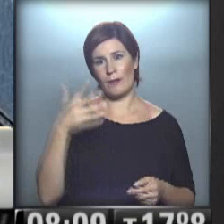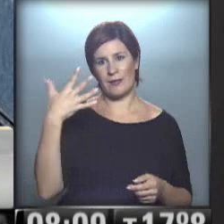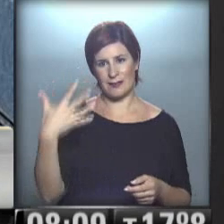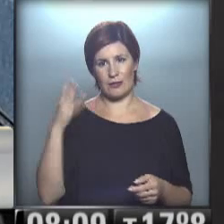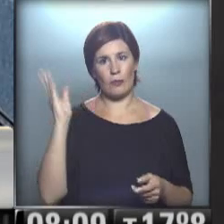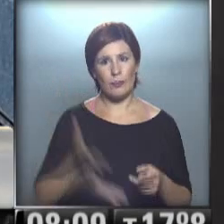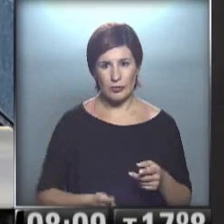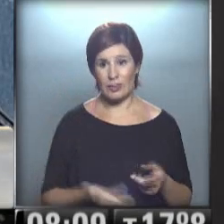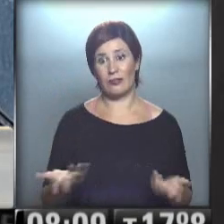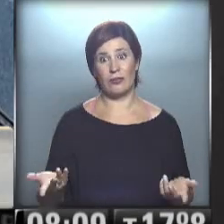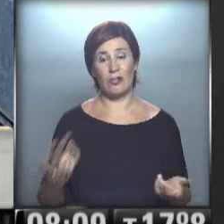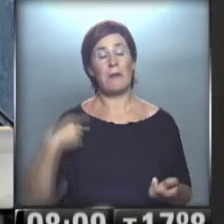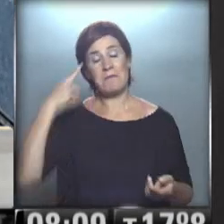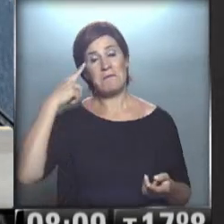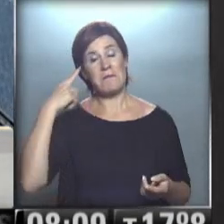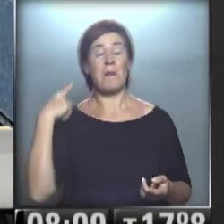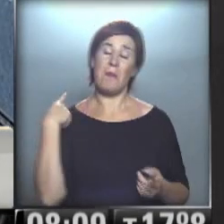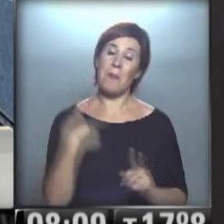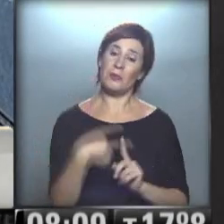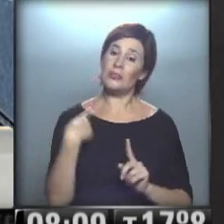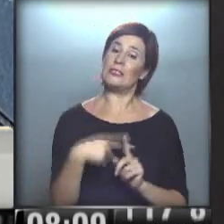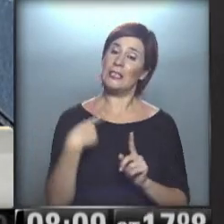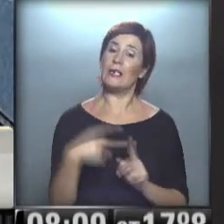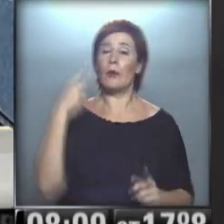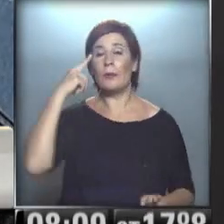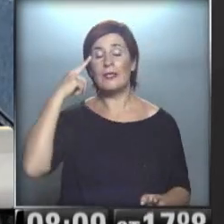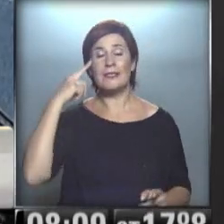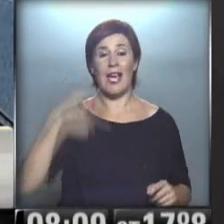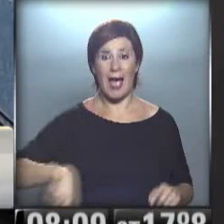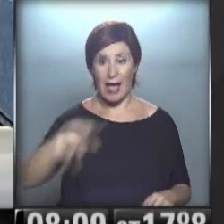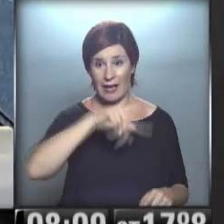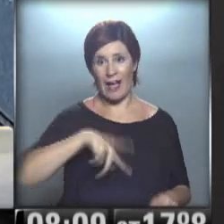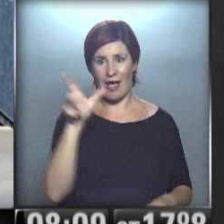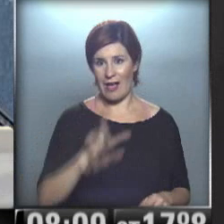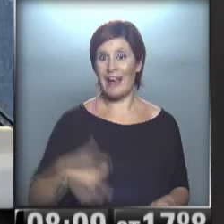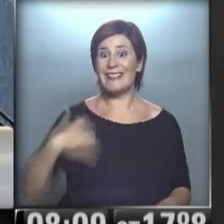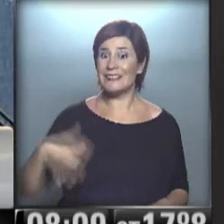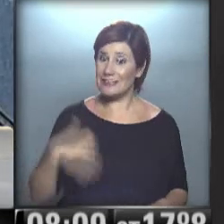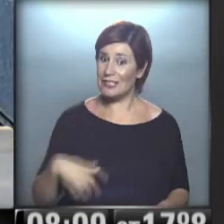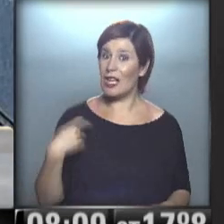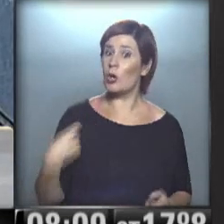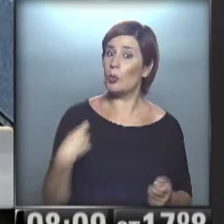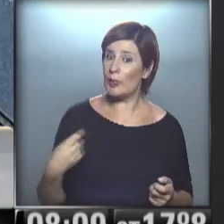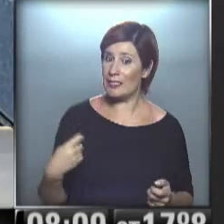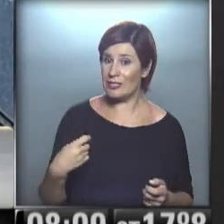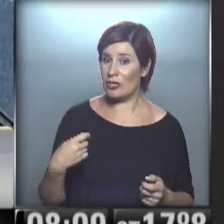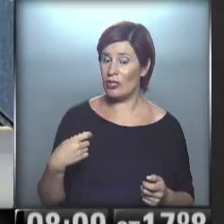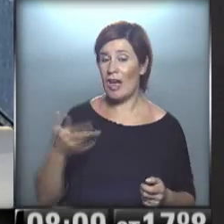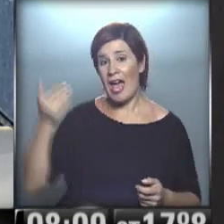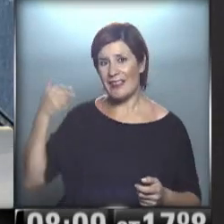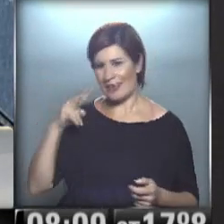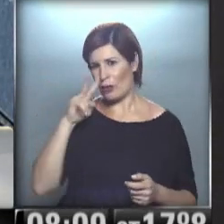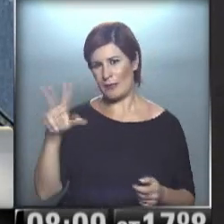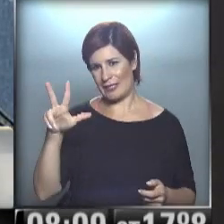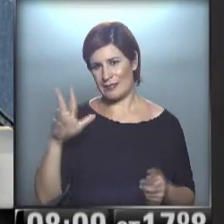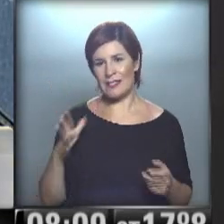es muy positivo pensar que el sistema previsional en la República Argentina, a partir de la recuperación de los fondos